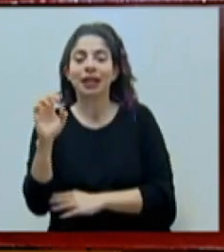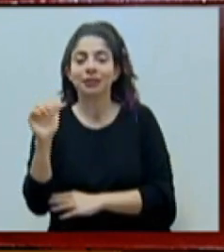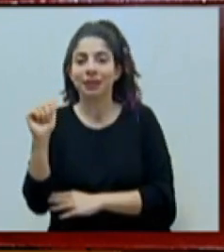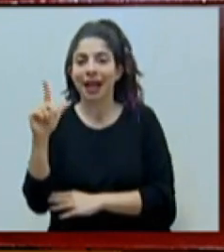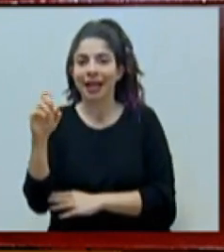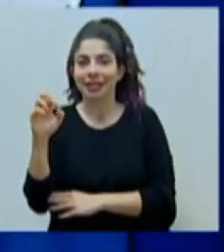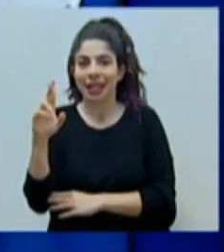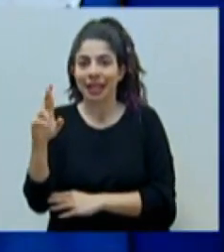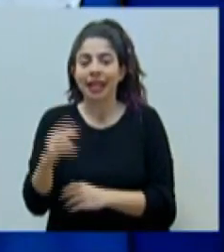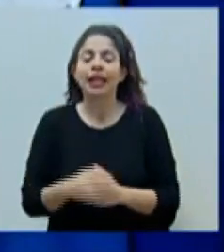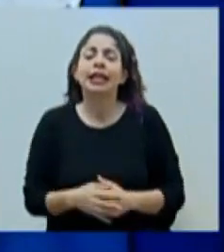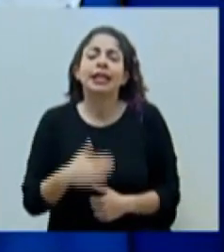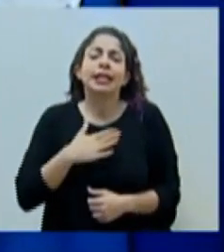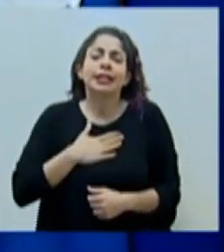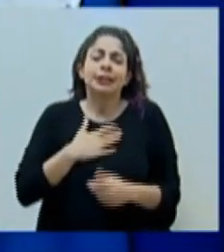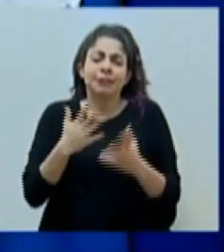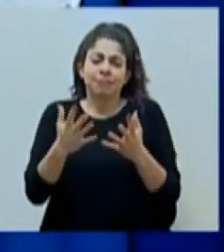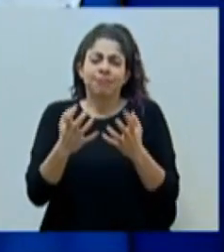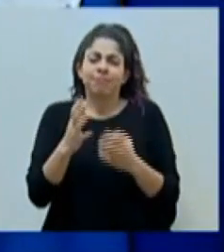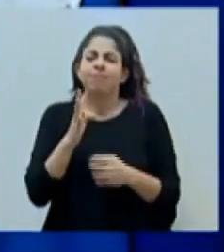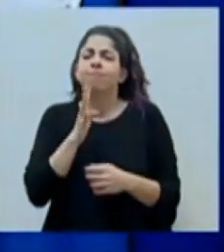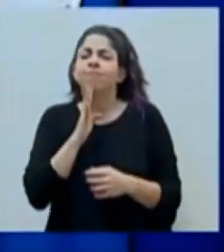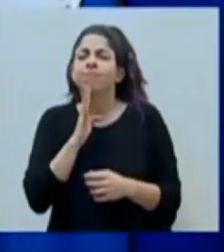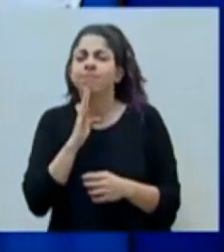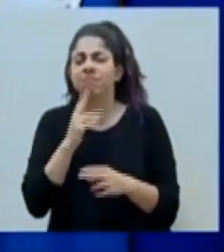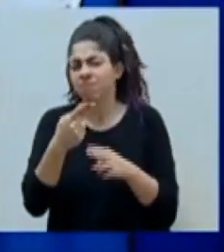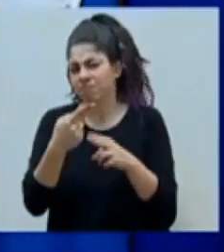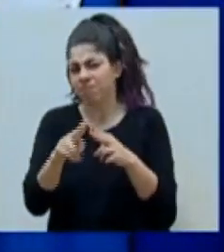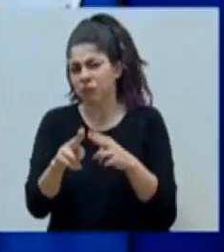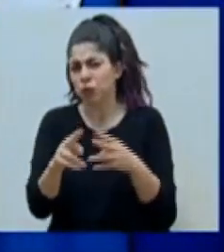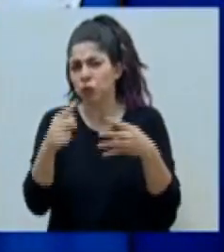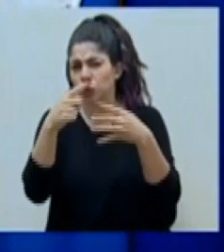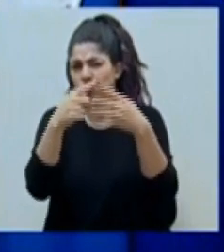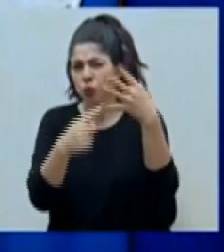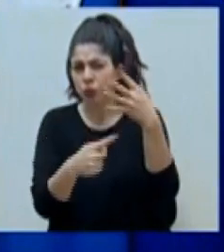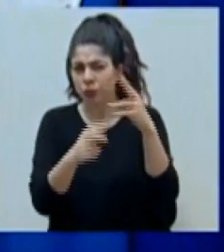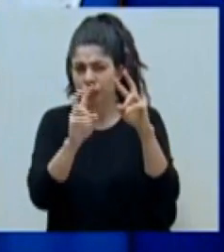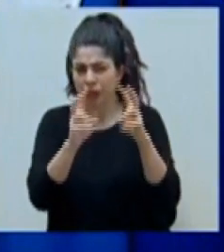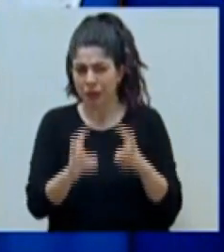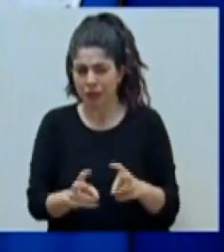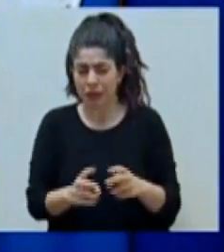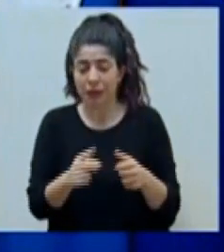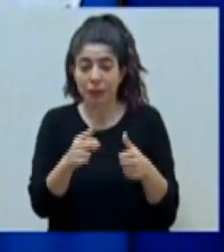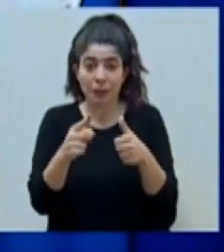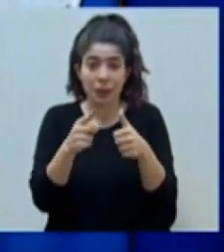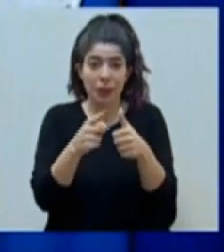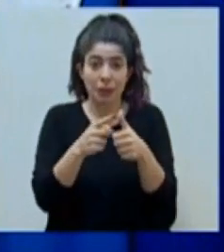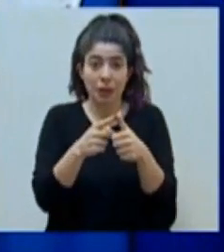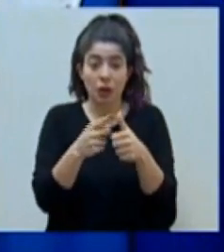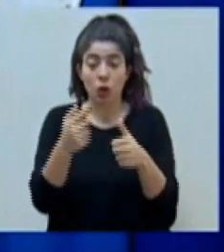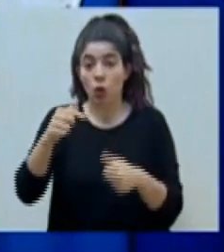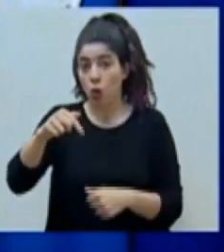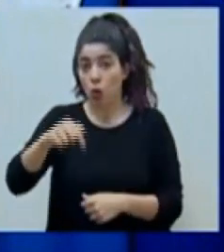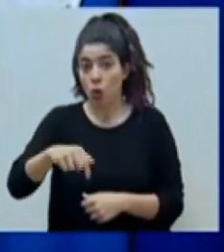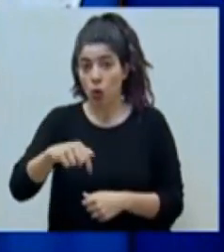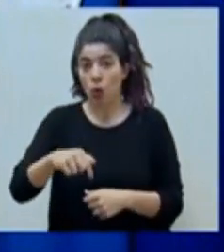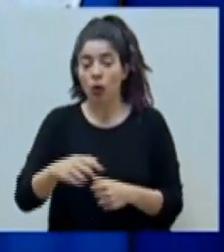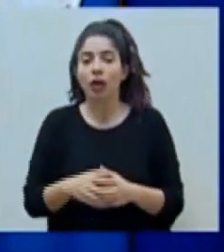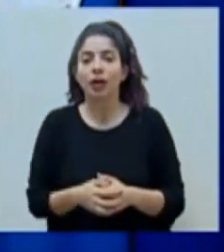don Alexander. Quisiera mencionar brevemente 4 puntos. El primero es, el día de